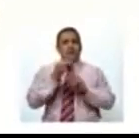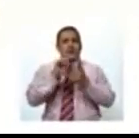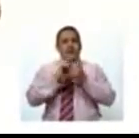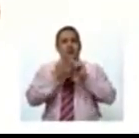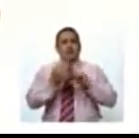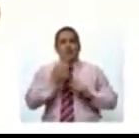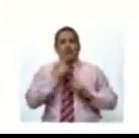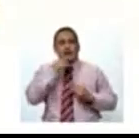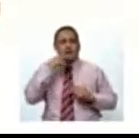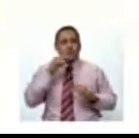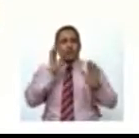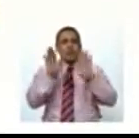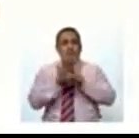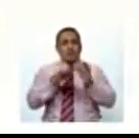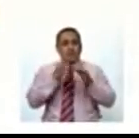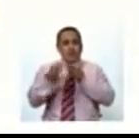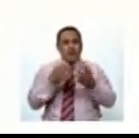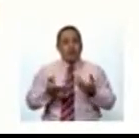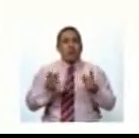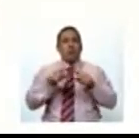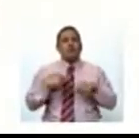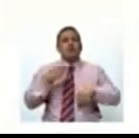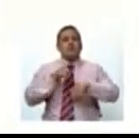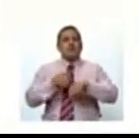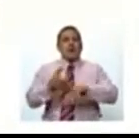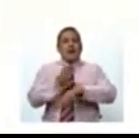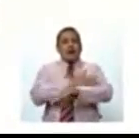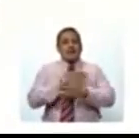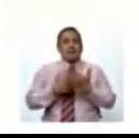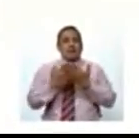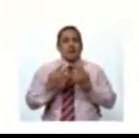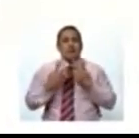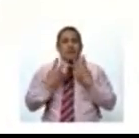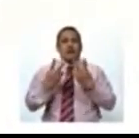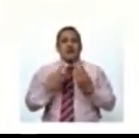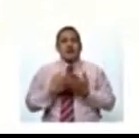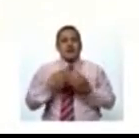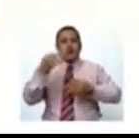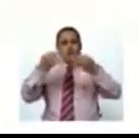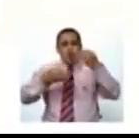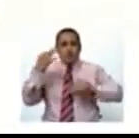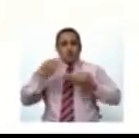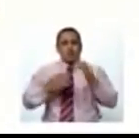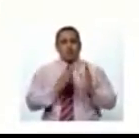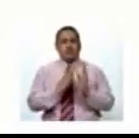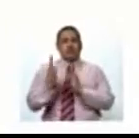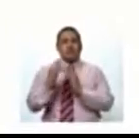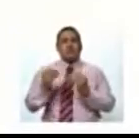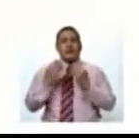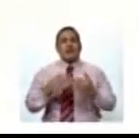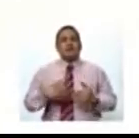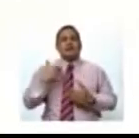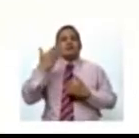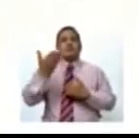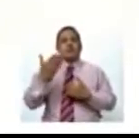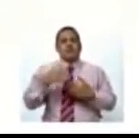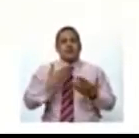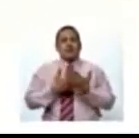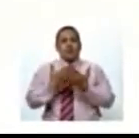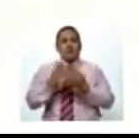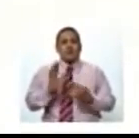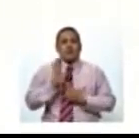precisión respecto de cuándo es de que sería el término inicial para el cómputo del proceso y para que después se